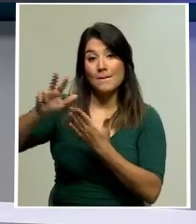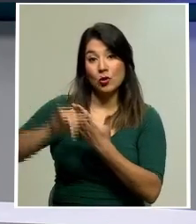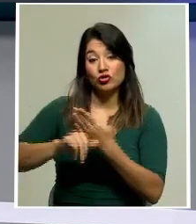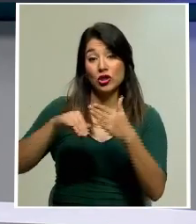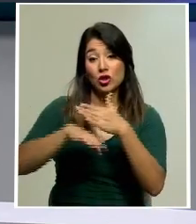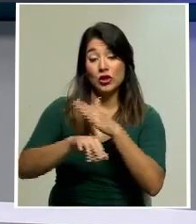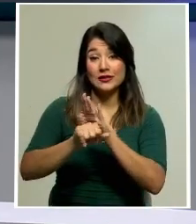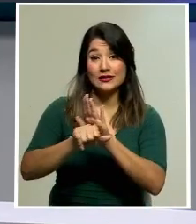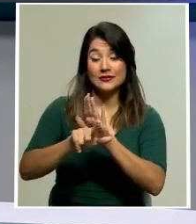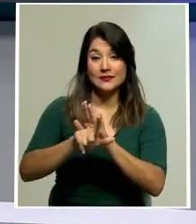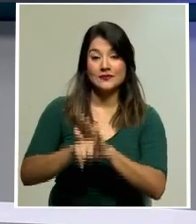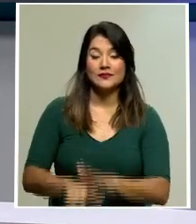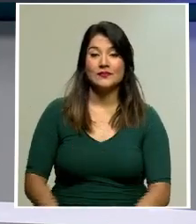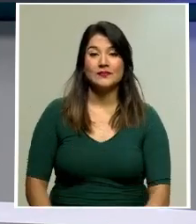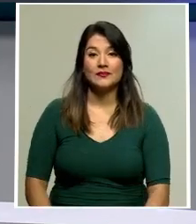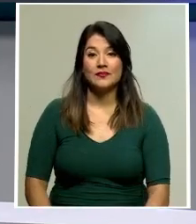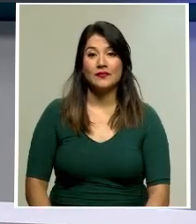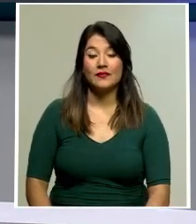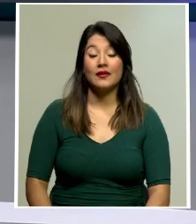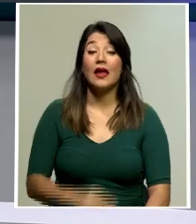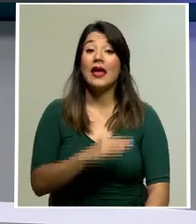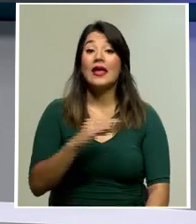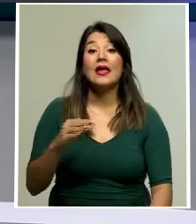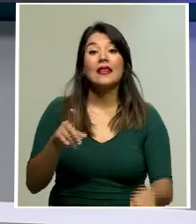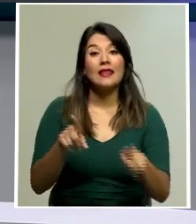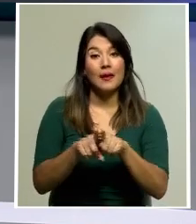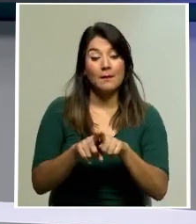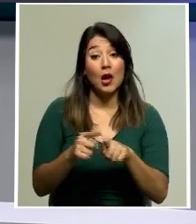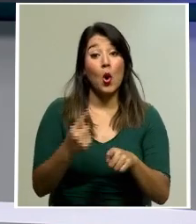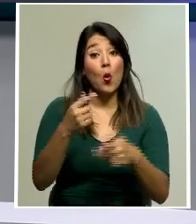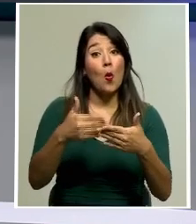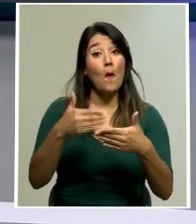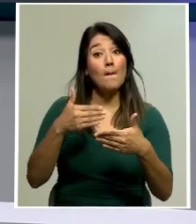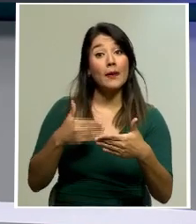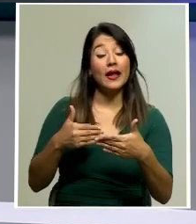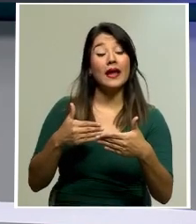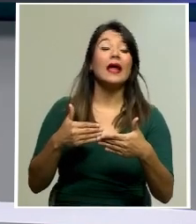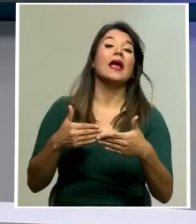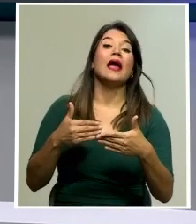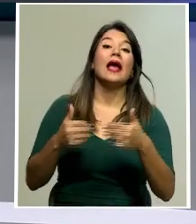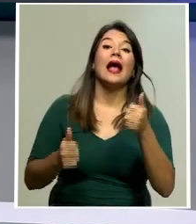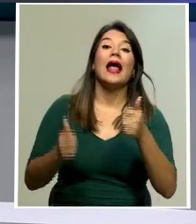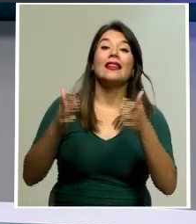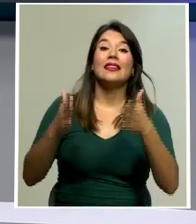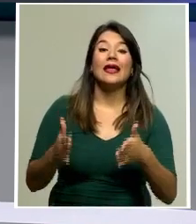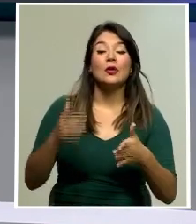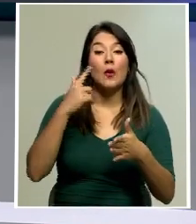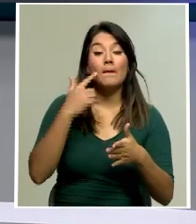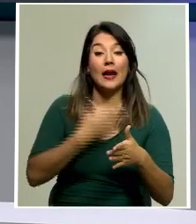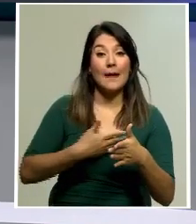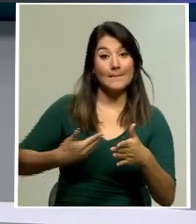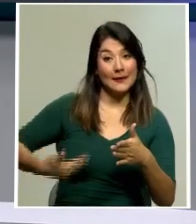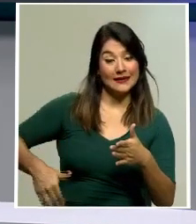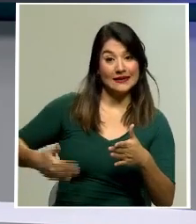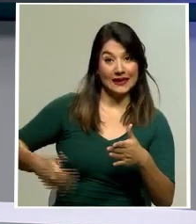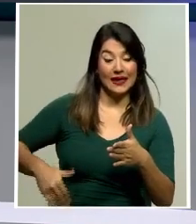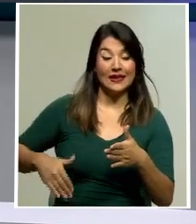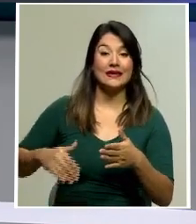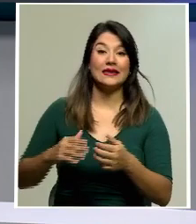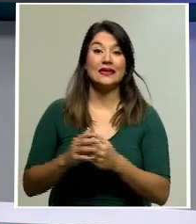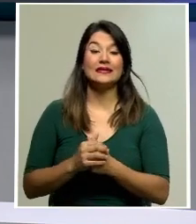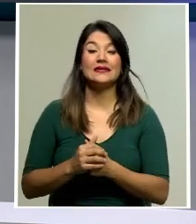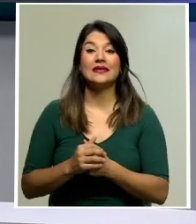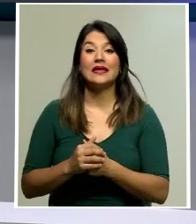en el plenario legislativo. Además, uno de los precandidatos a la presidencia de la República, que representará a varias